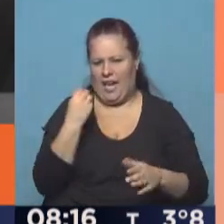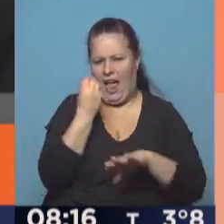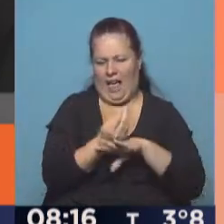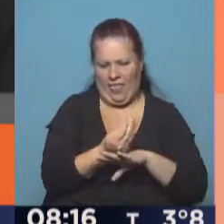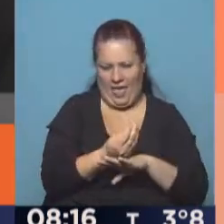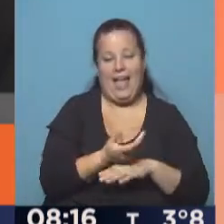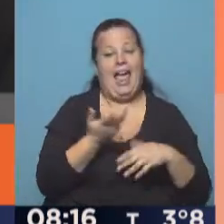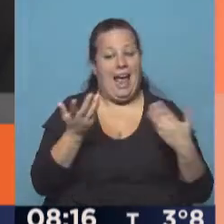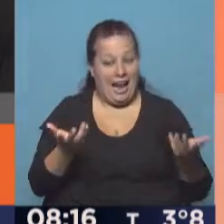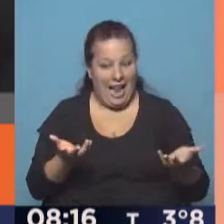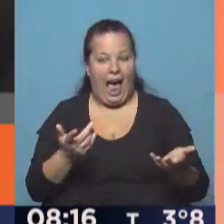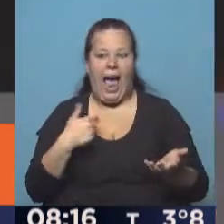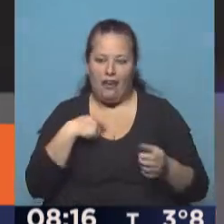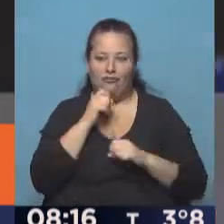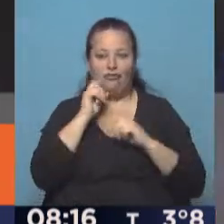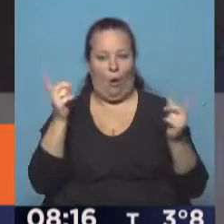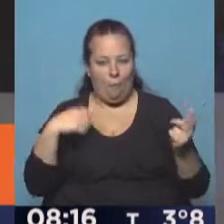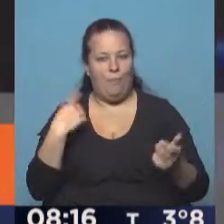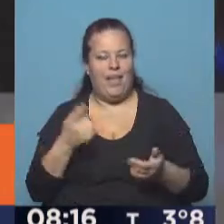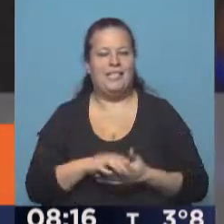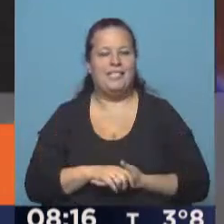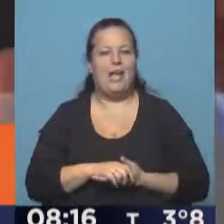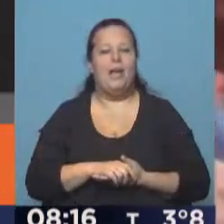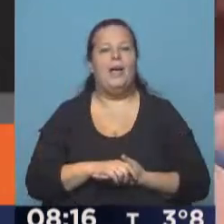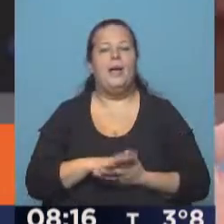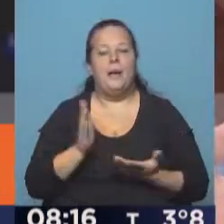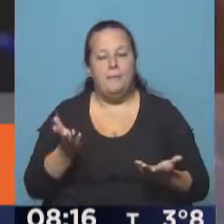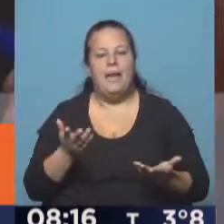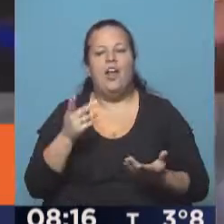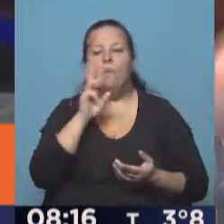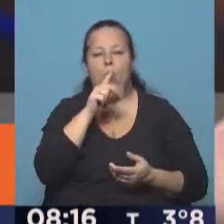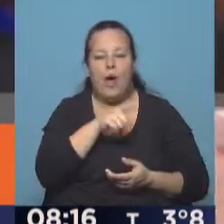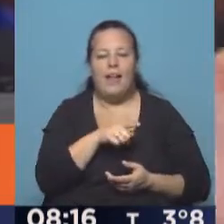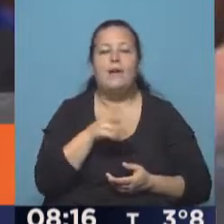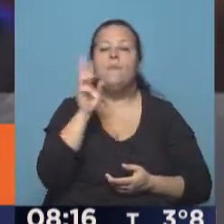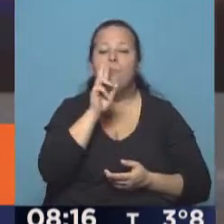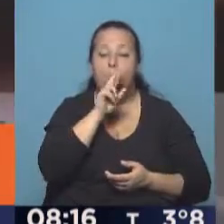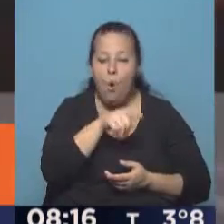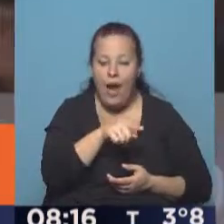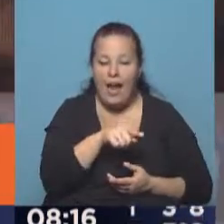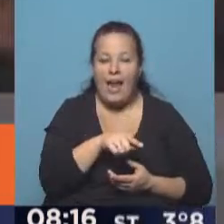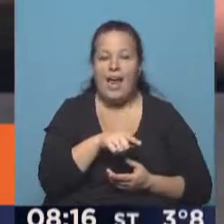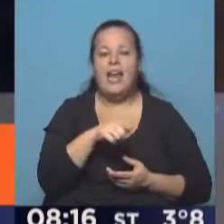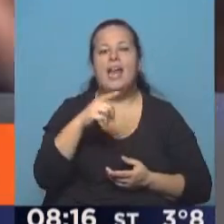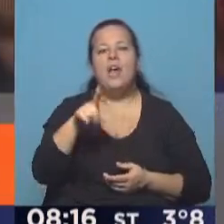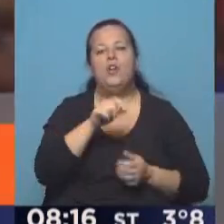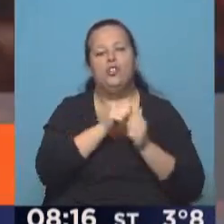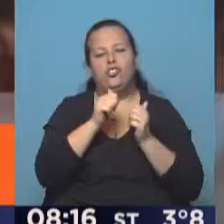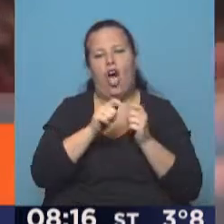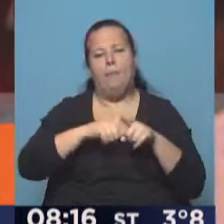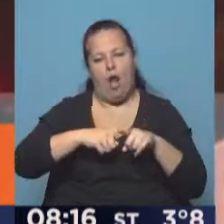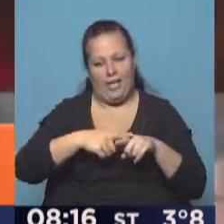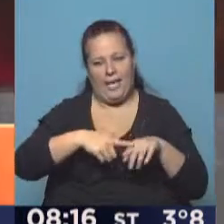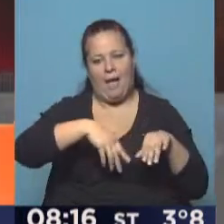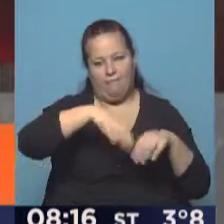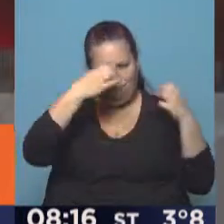candidatos. Claro, es una sorpresa. Bueno, pues llegó pero Reagan, llegó Hillary, Bush. Hillary Clinton tiene una cosa. trayectoria política mucho